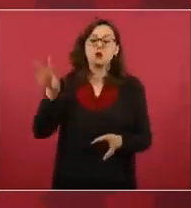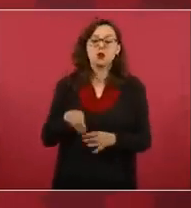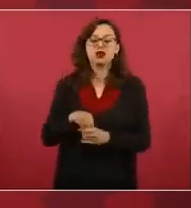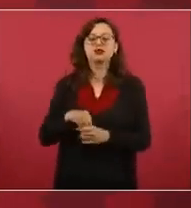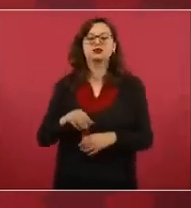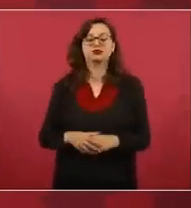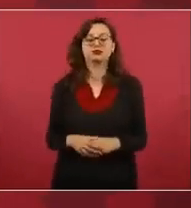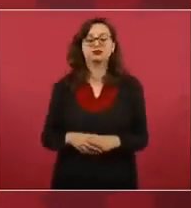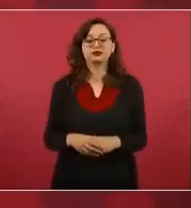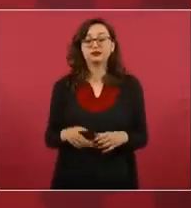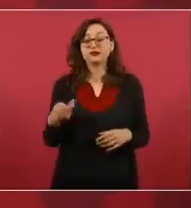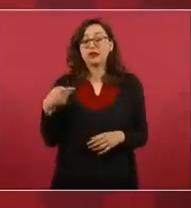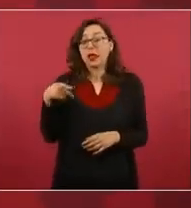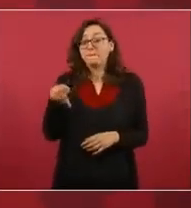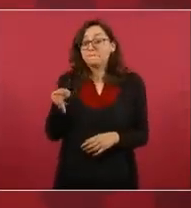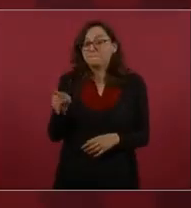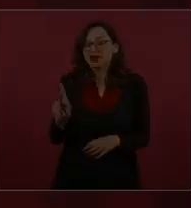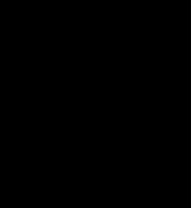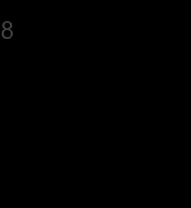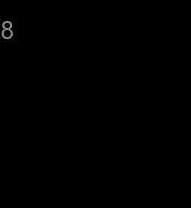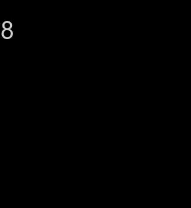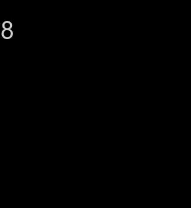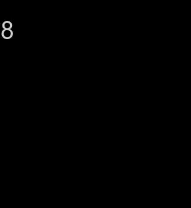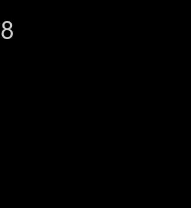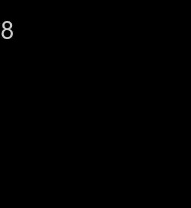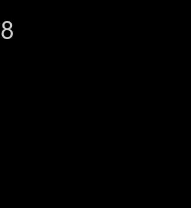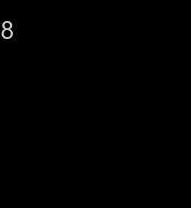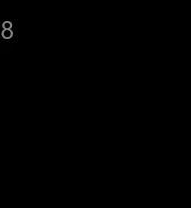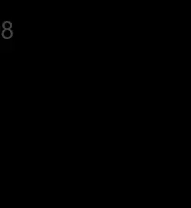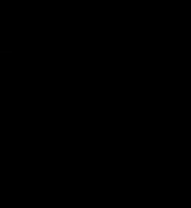Y para tratar de legitimar el golpe,